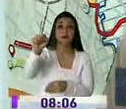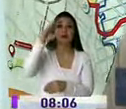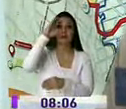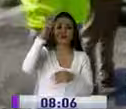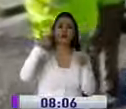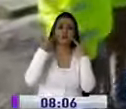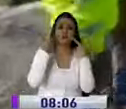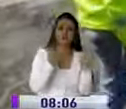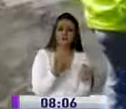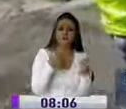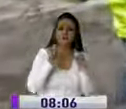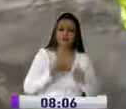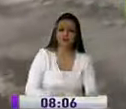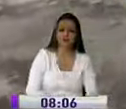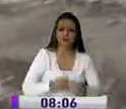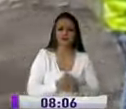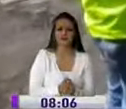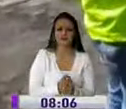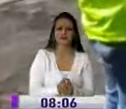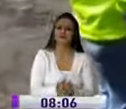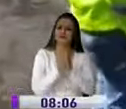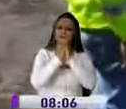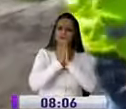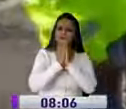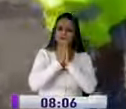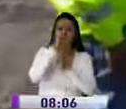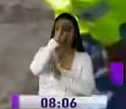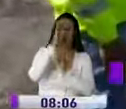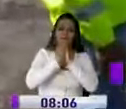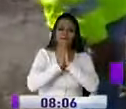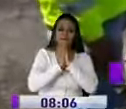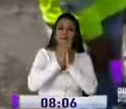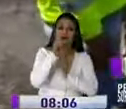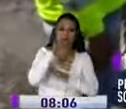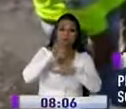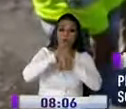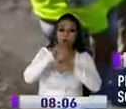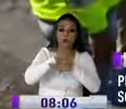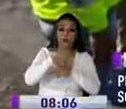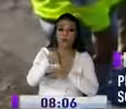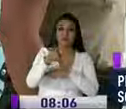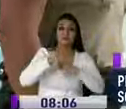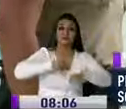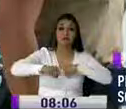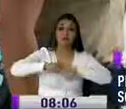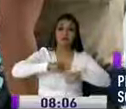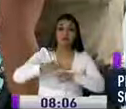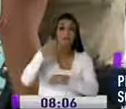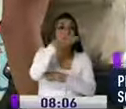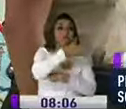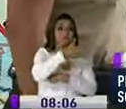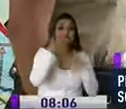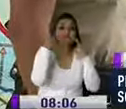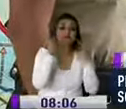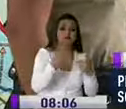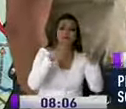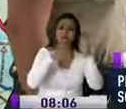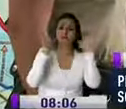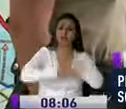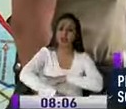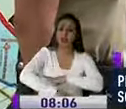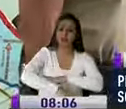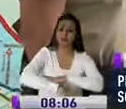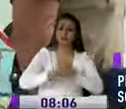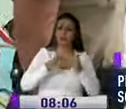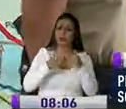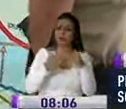mismo. La policía una vez más exhortó a la comunidad a tramitar el encargo de domicilio. Es un servicio gratuito que le puede evitar más